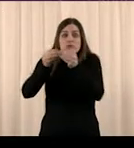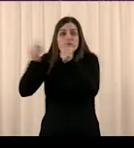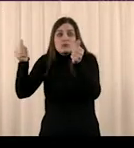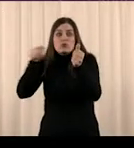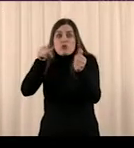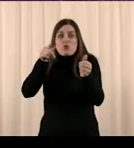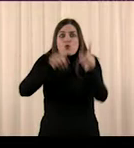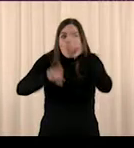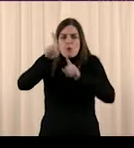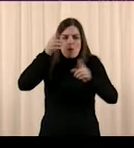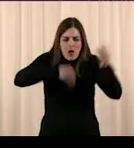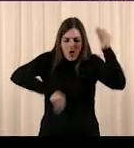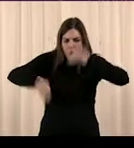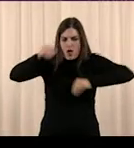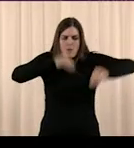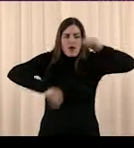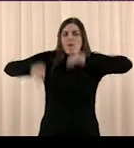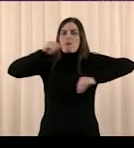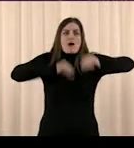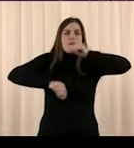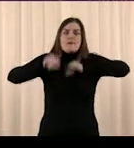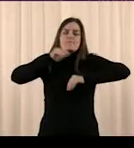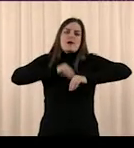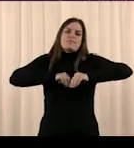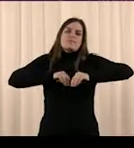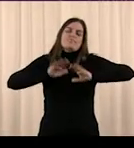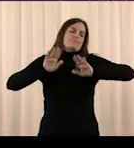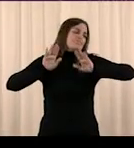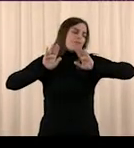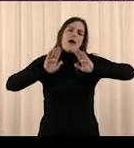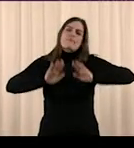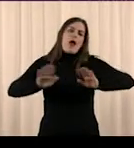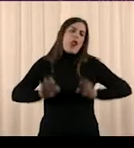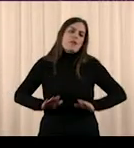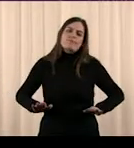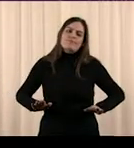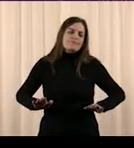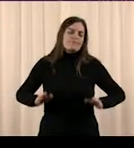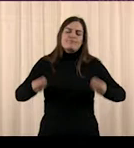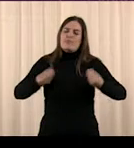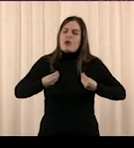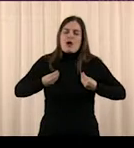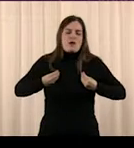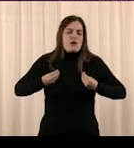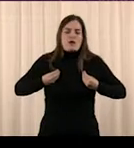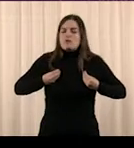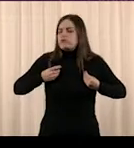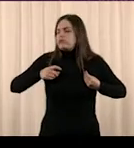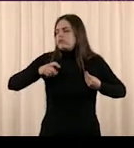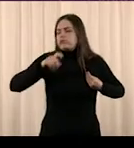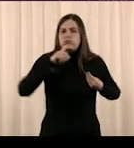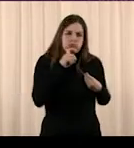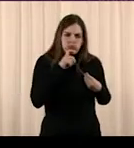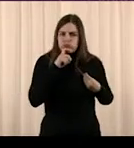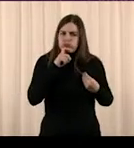your life became incredibly complicated. Tu vida se volvió tremendamente